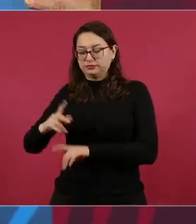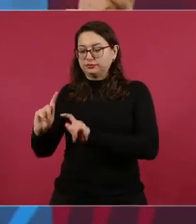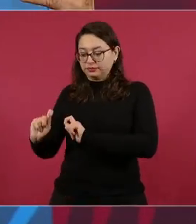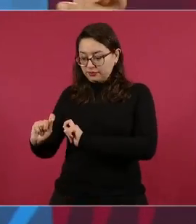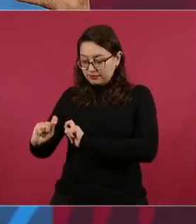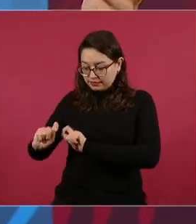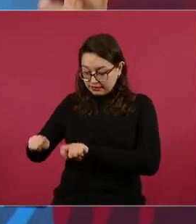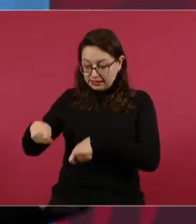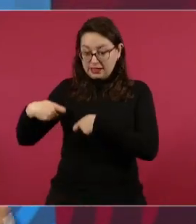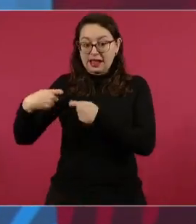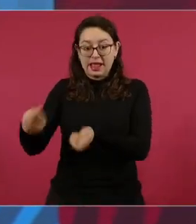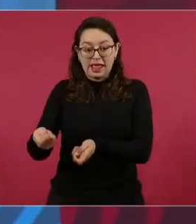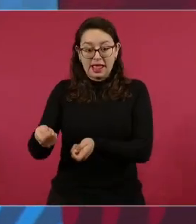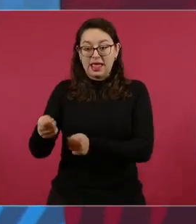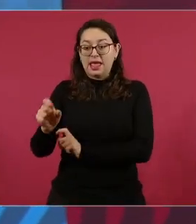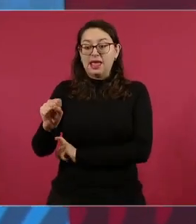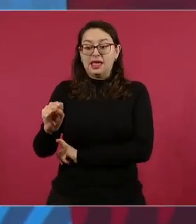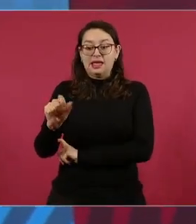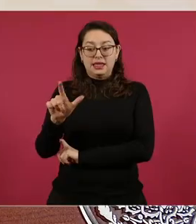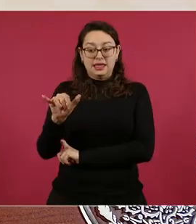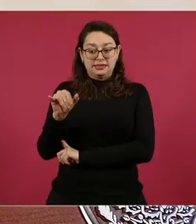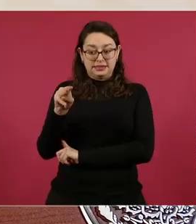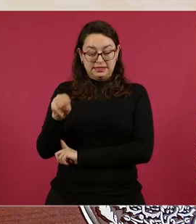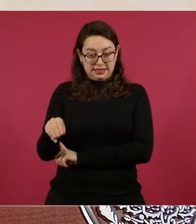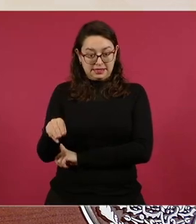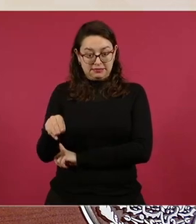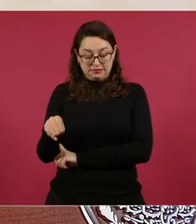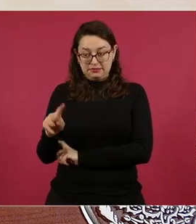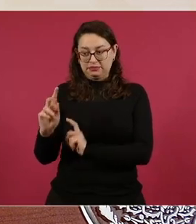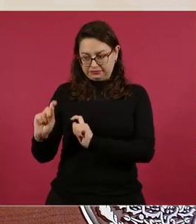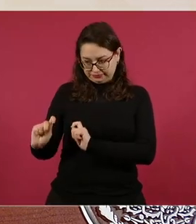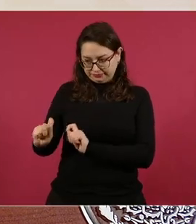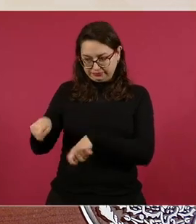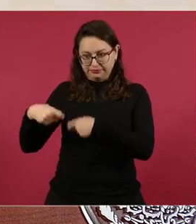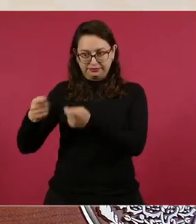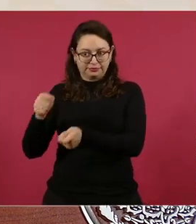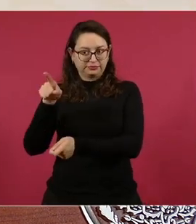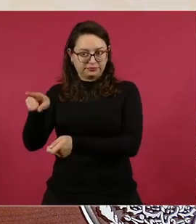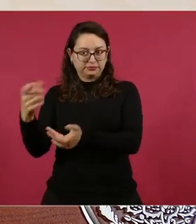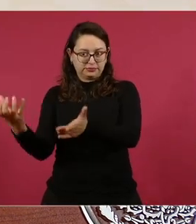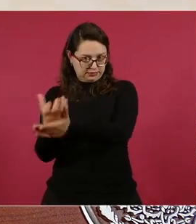ambicionaba Teléfonos de México Roberto Hernández,